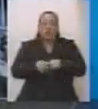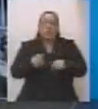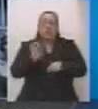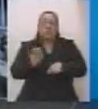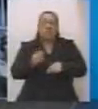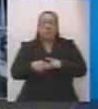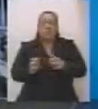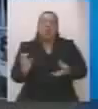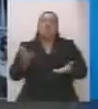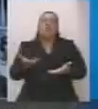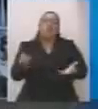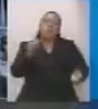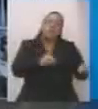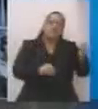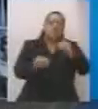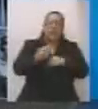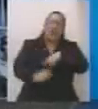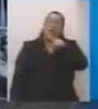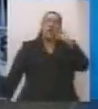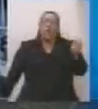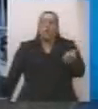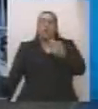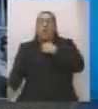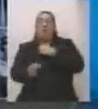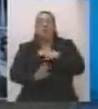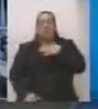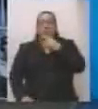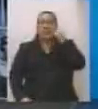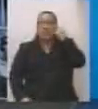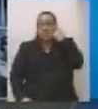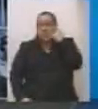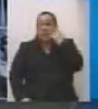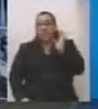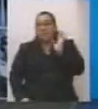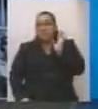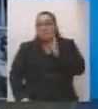se ensambla en un tercer país, de repente en China. Y